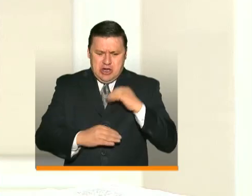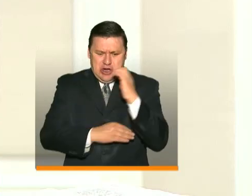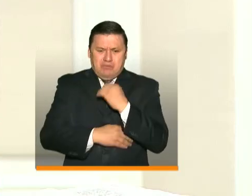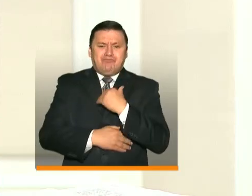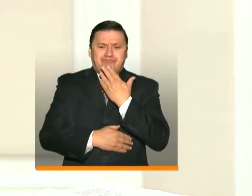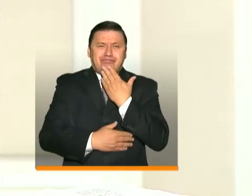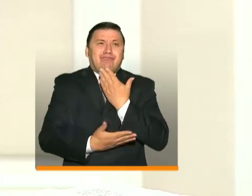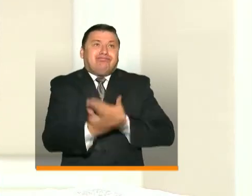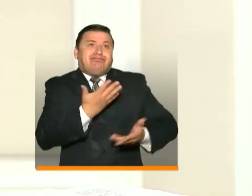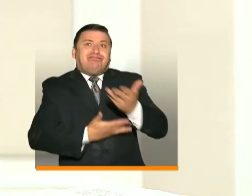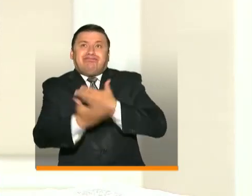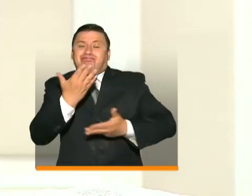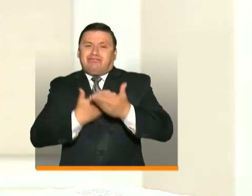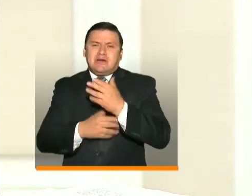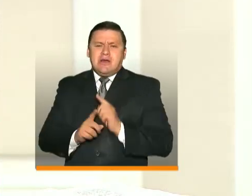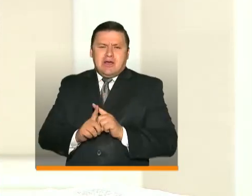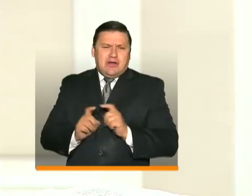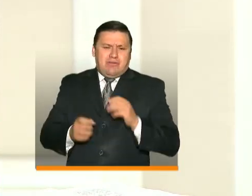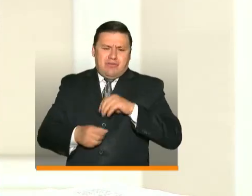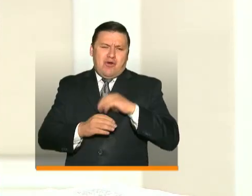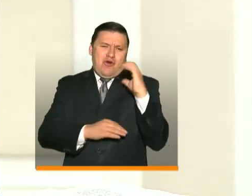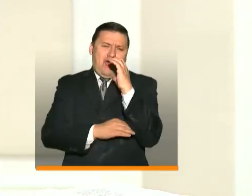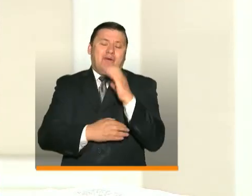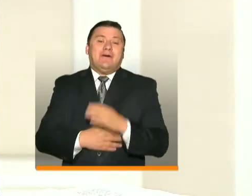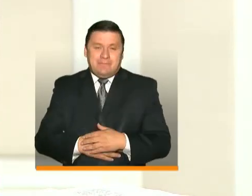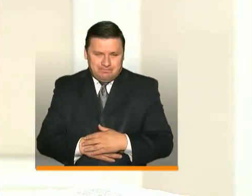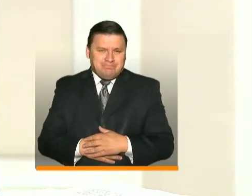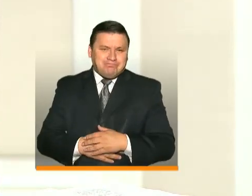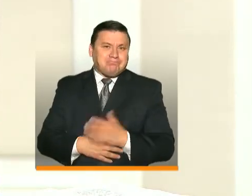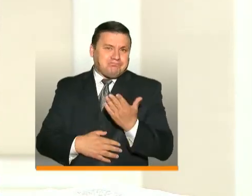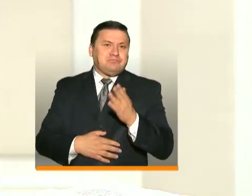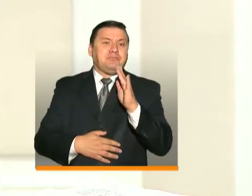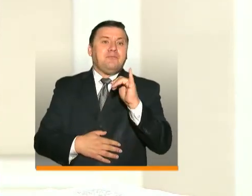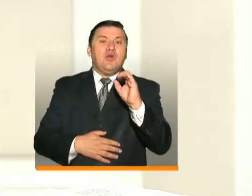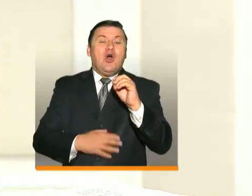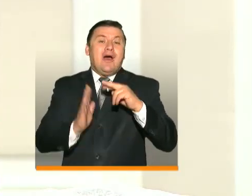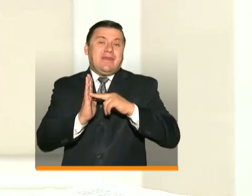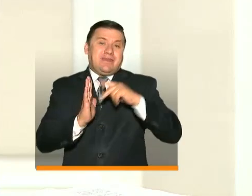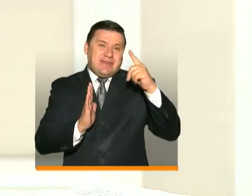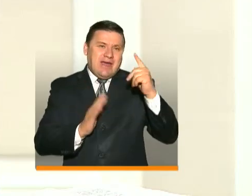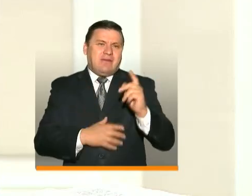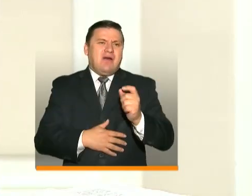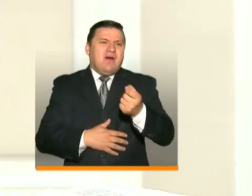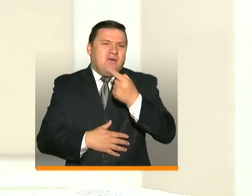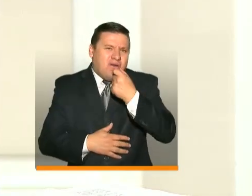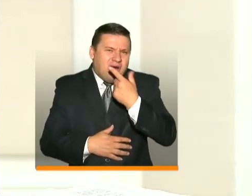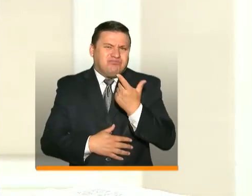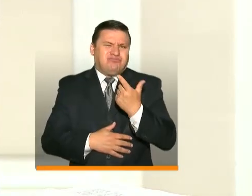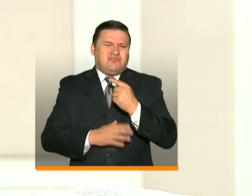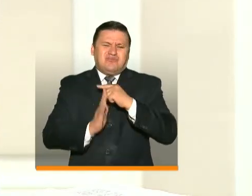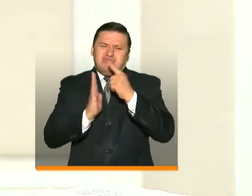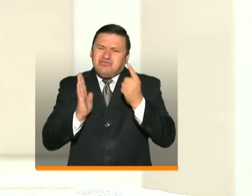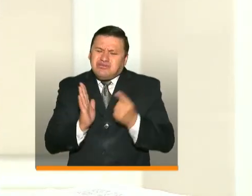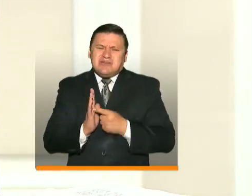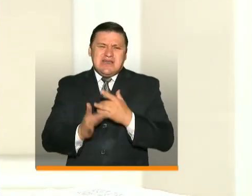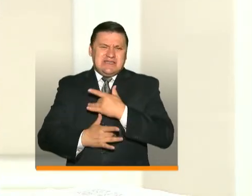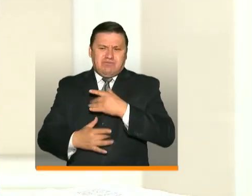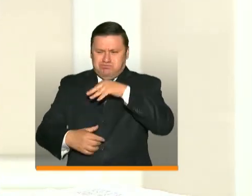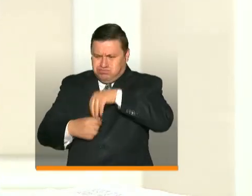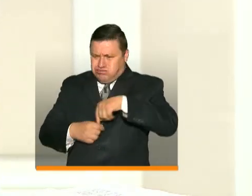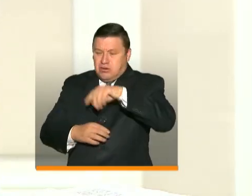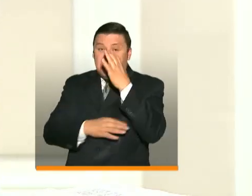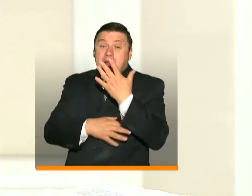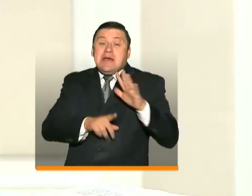también con la biodiversidad colombiana, la biotecnología, los farmacéuticos. De tal manera que esta misión